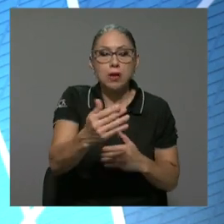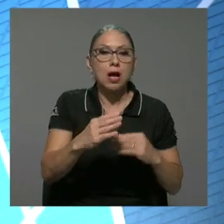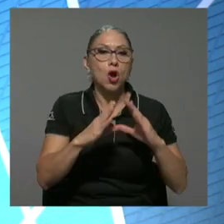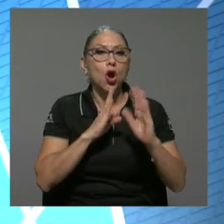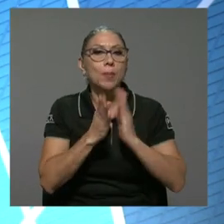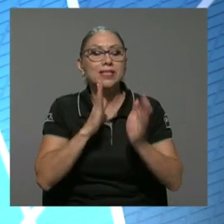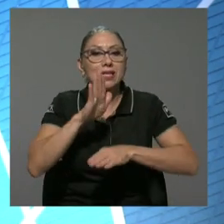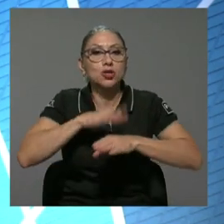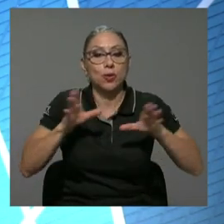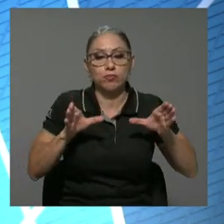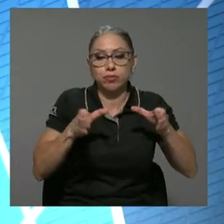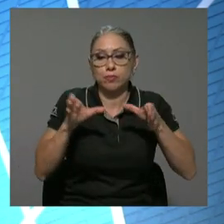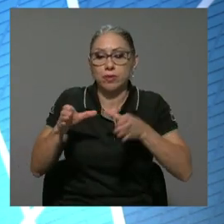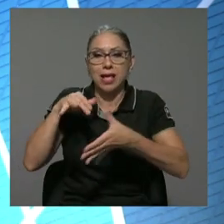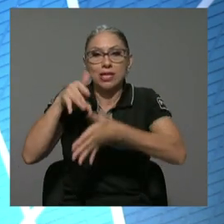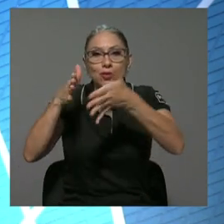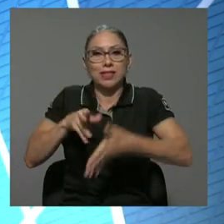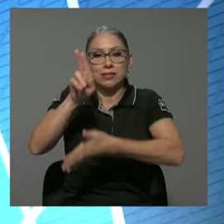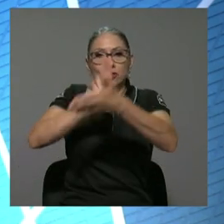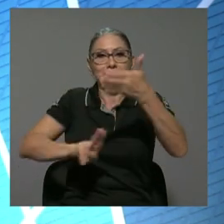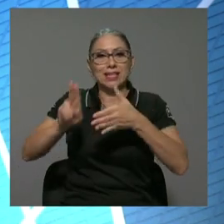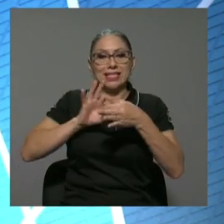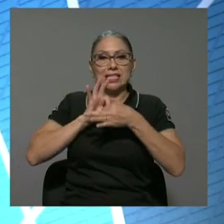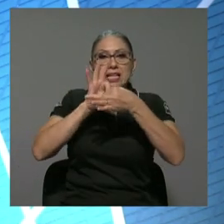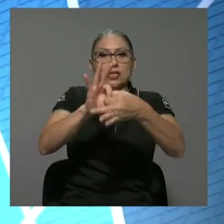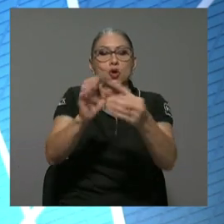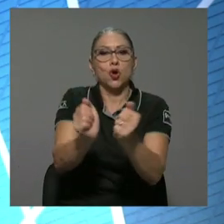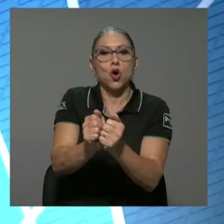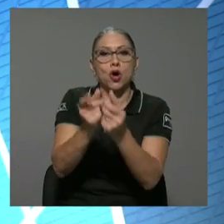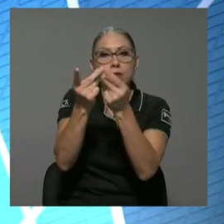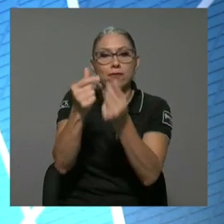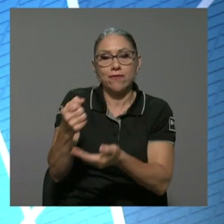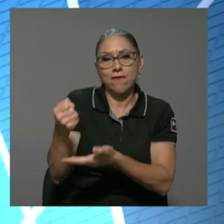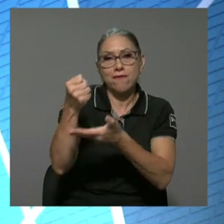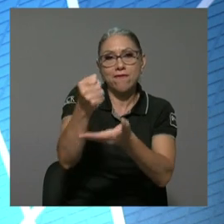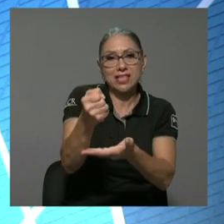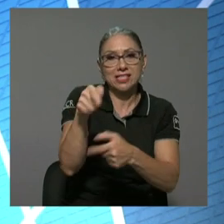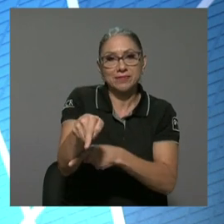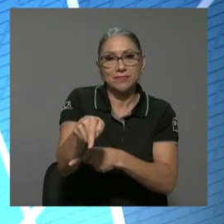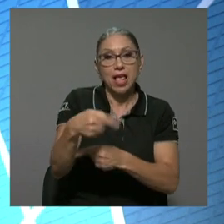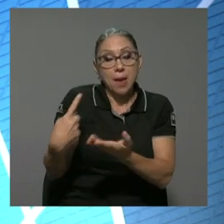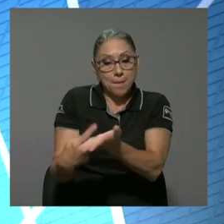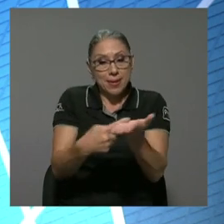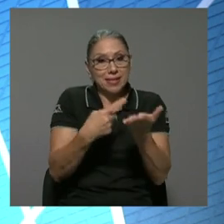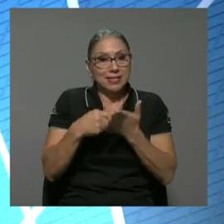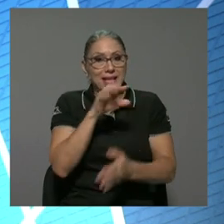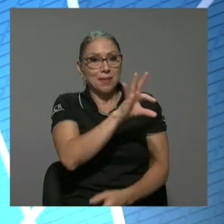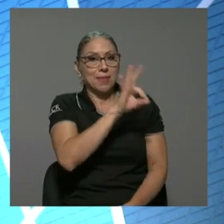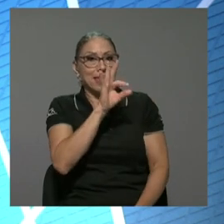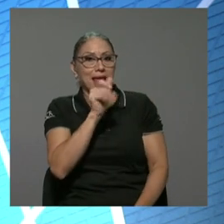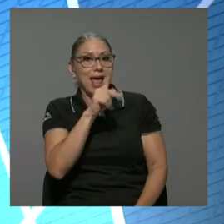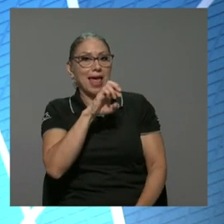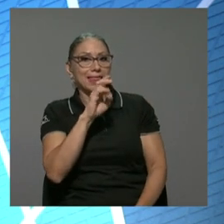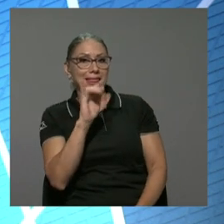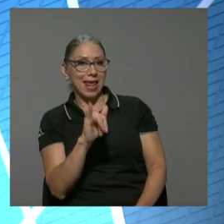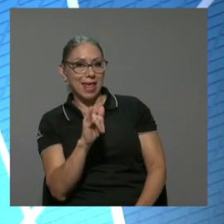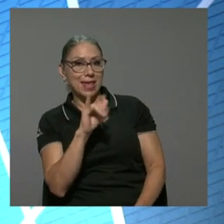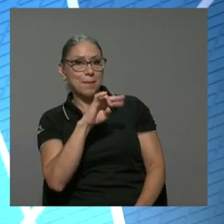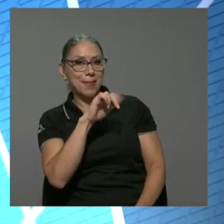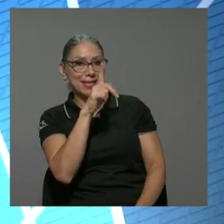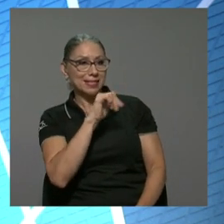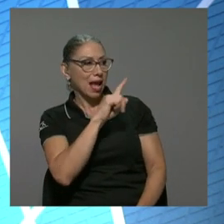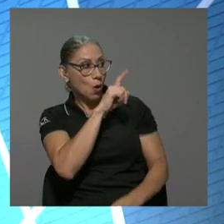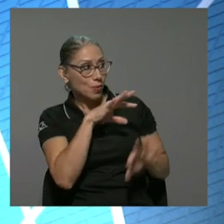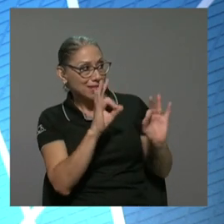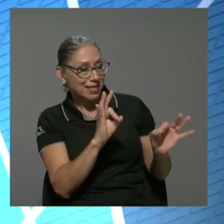sobre los movimientos estudiantiles universitarios y su relación con el FES. Para poder iniciar esta discusión tenemos como invitado a Andrei Mesa. ¿Cómo estás, Andrei?